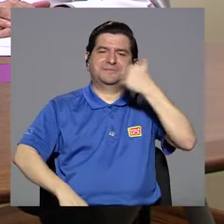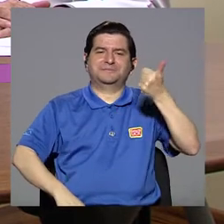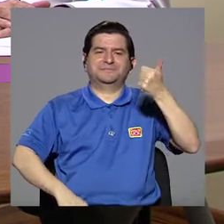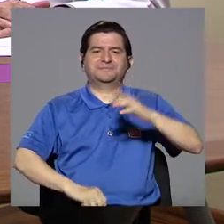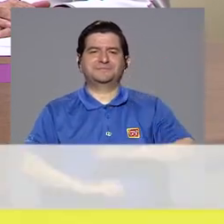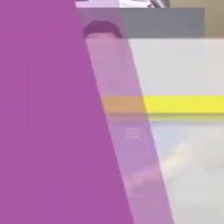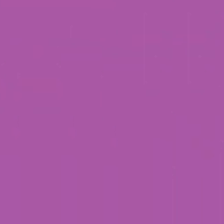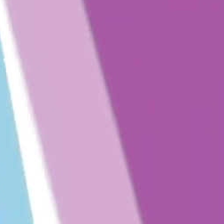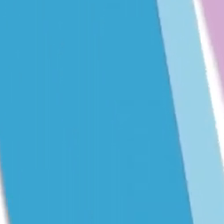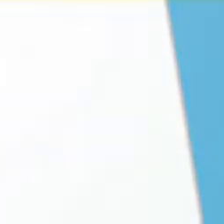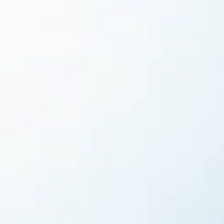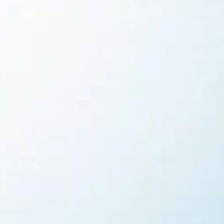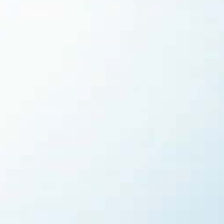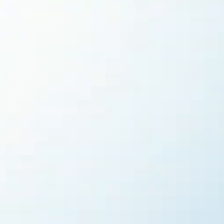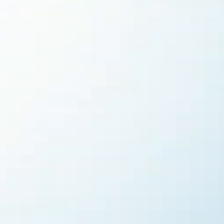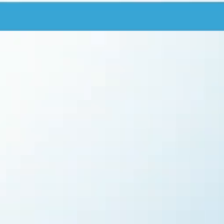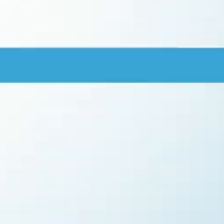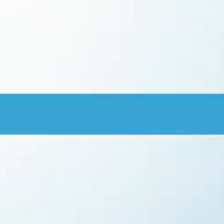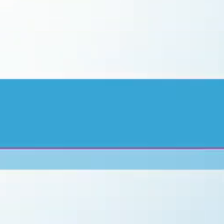más de vivir mejor